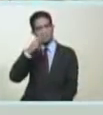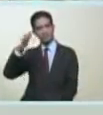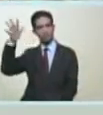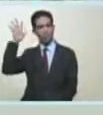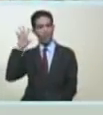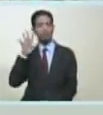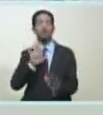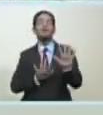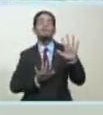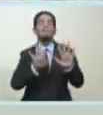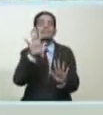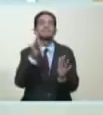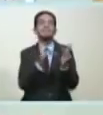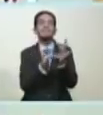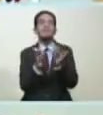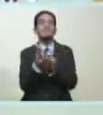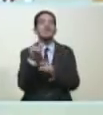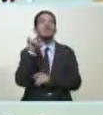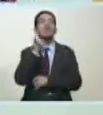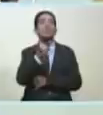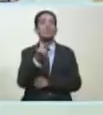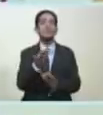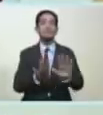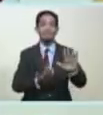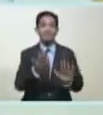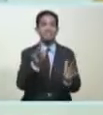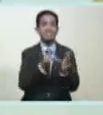Un 15 de abril, lunes 15 de abril, a esta